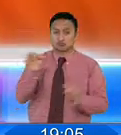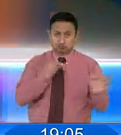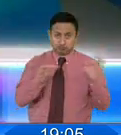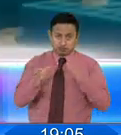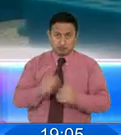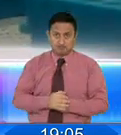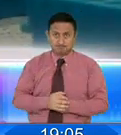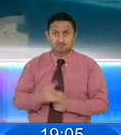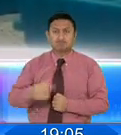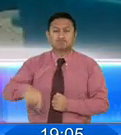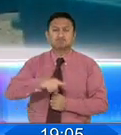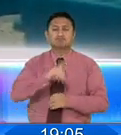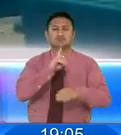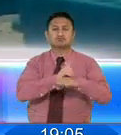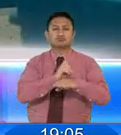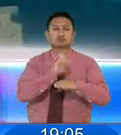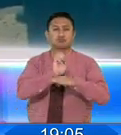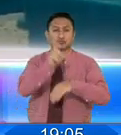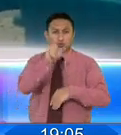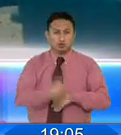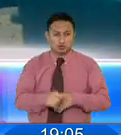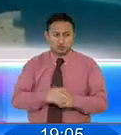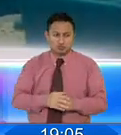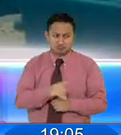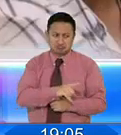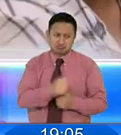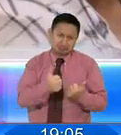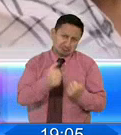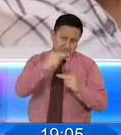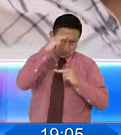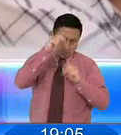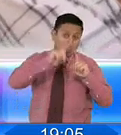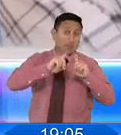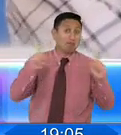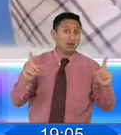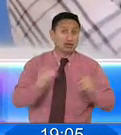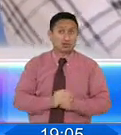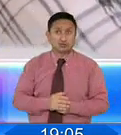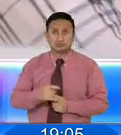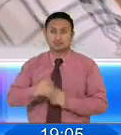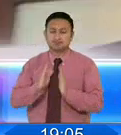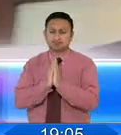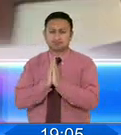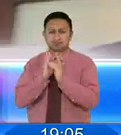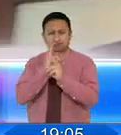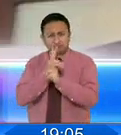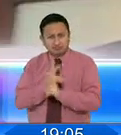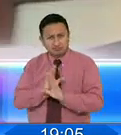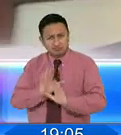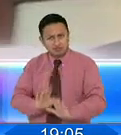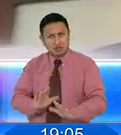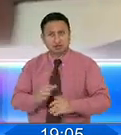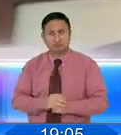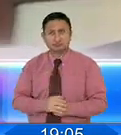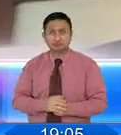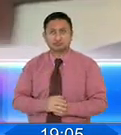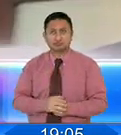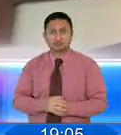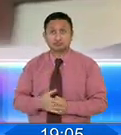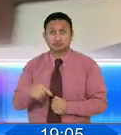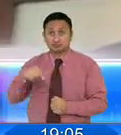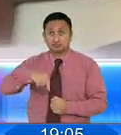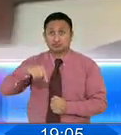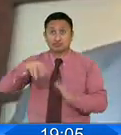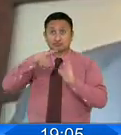expertos ecuatorianos esto es calificado como una buena noticia, sin embargo, piden cautela. Si no vamos a tomar las medidas adecuadas y